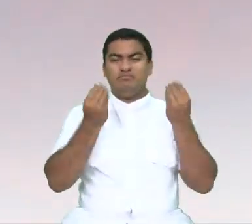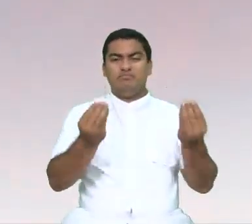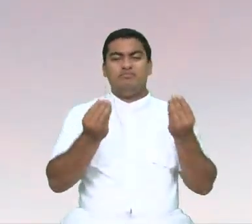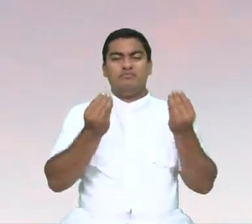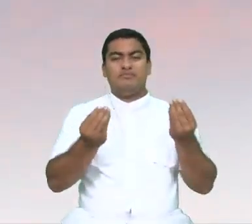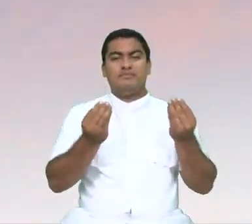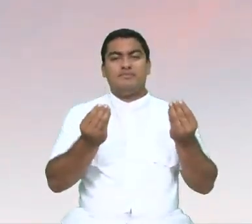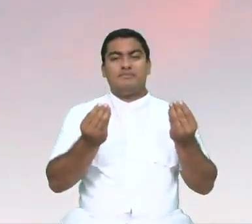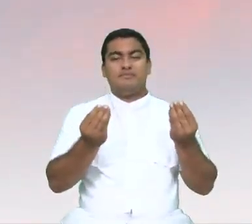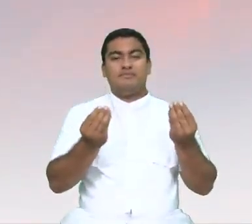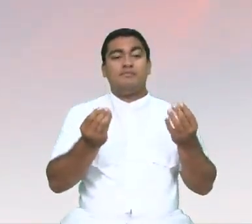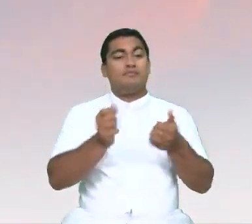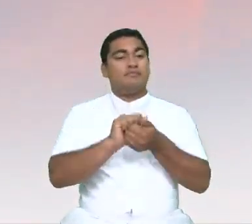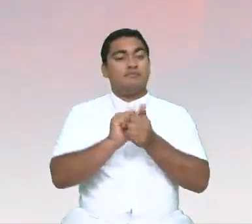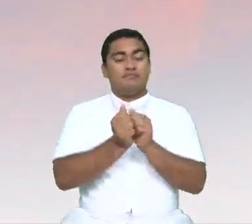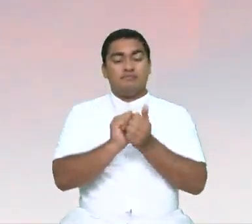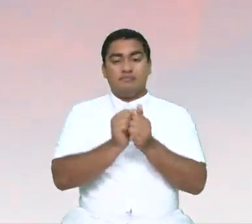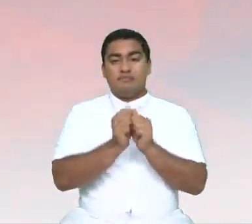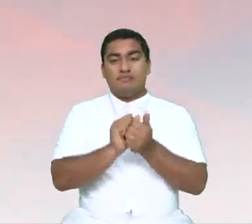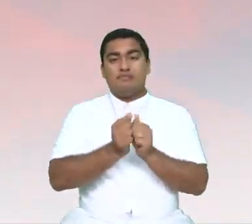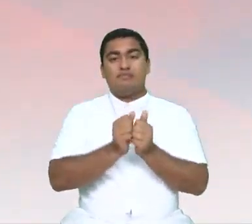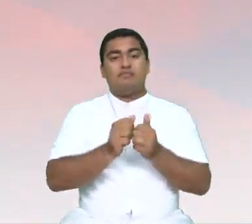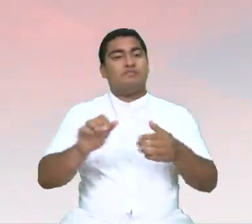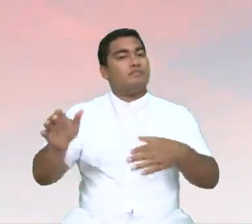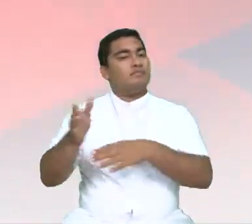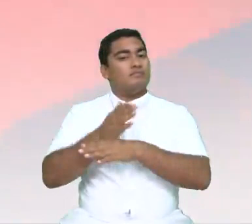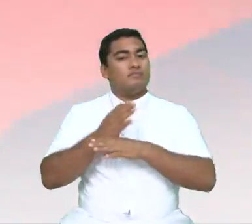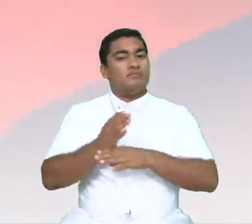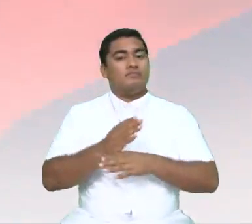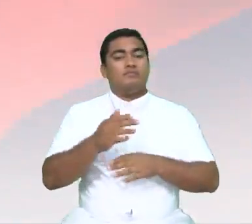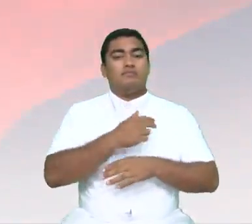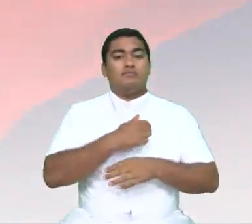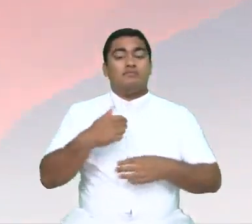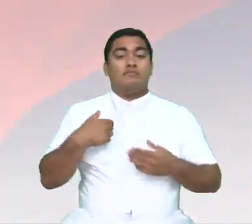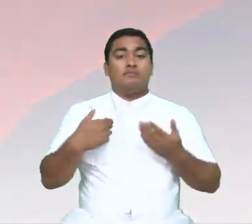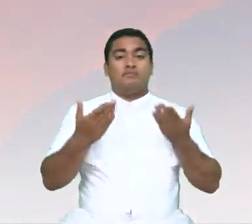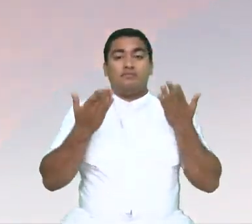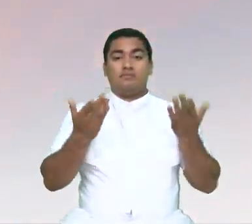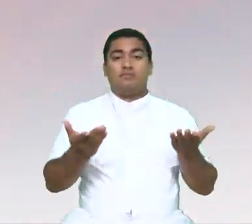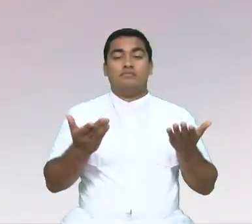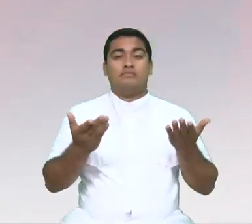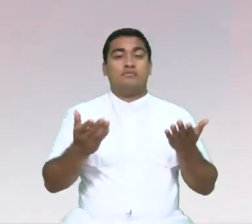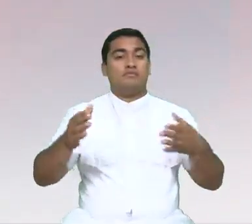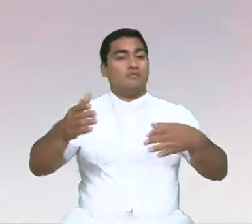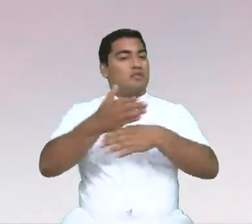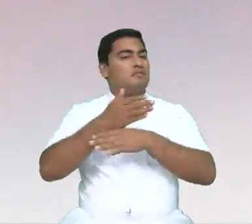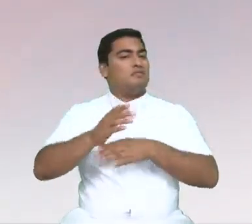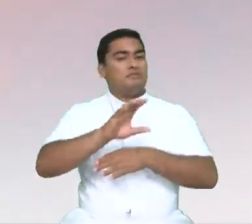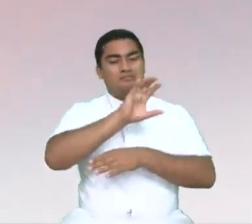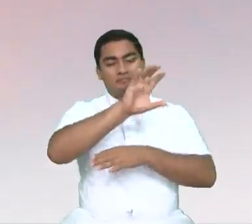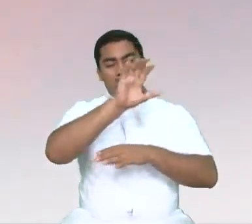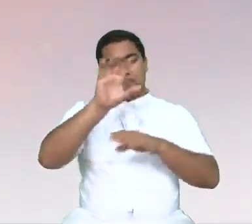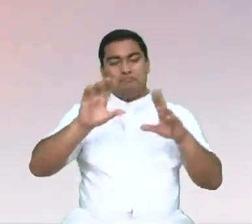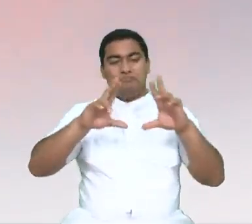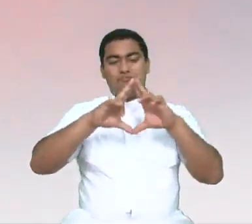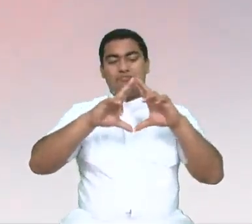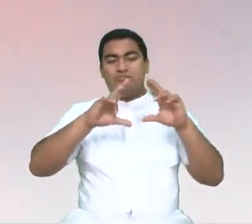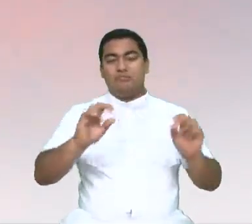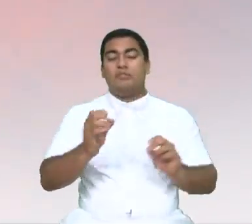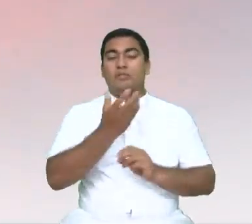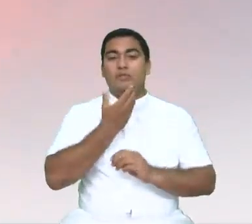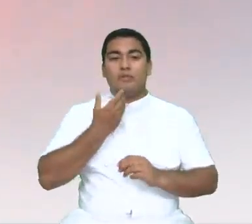de deportes en general que están desarrollándose en todo el país, desde la juventud